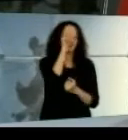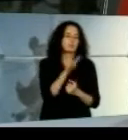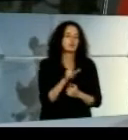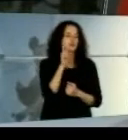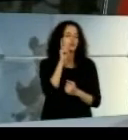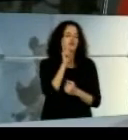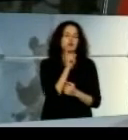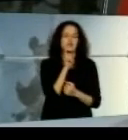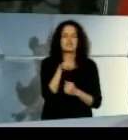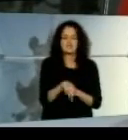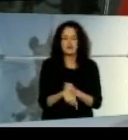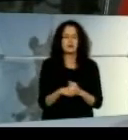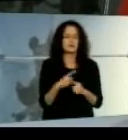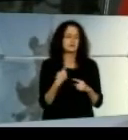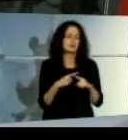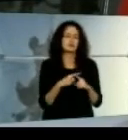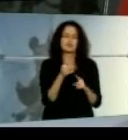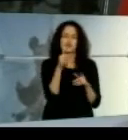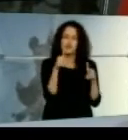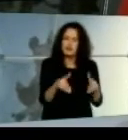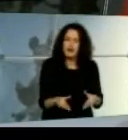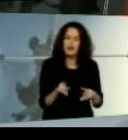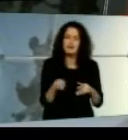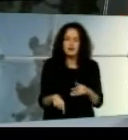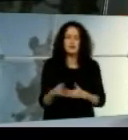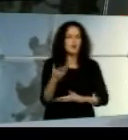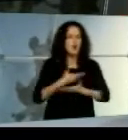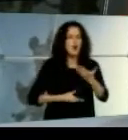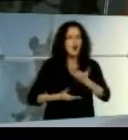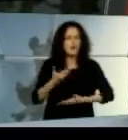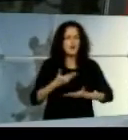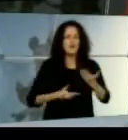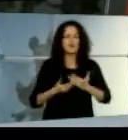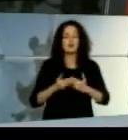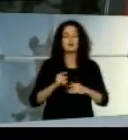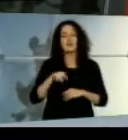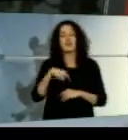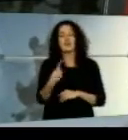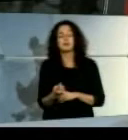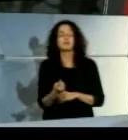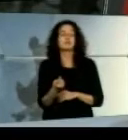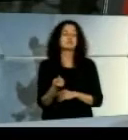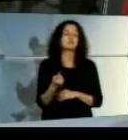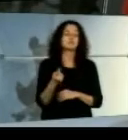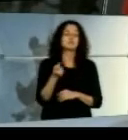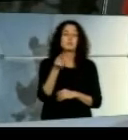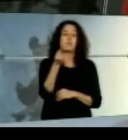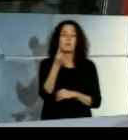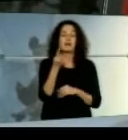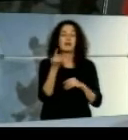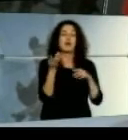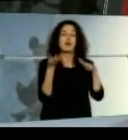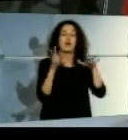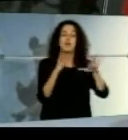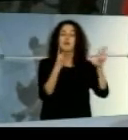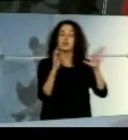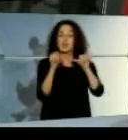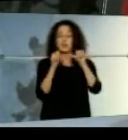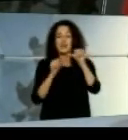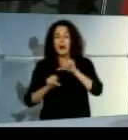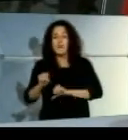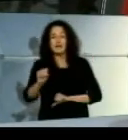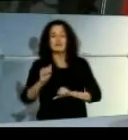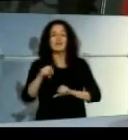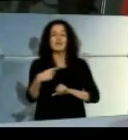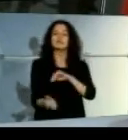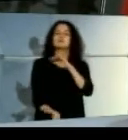decir, yo creo que es muy loable ese aspecto que hacen. A partir de 1990, hay que decir que aparece